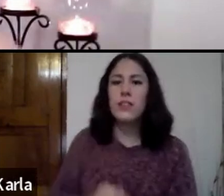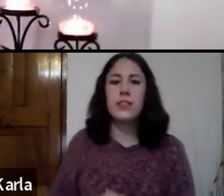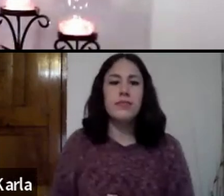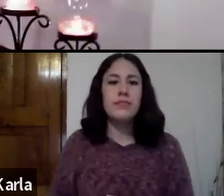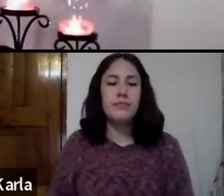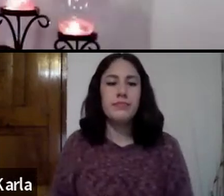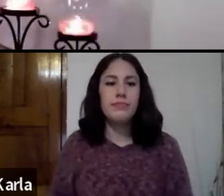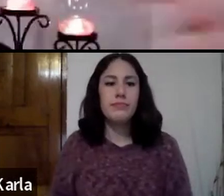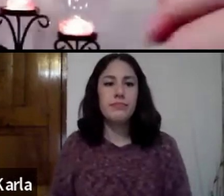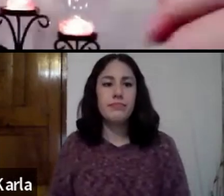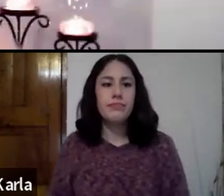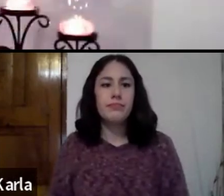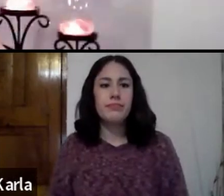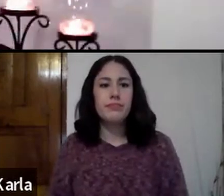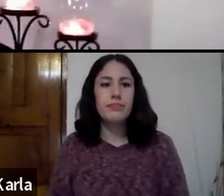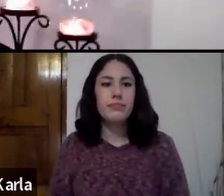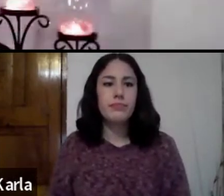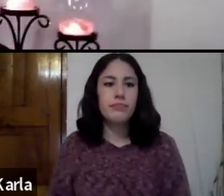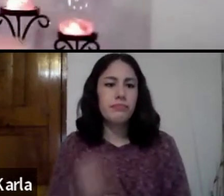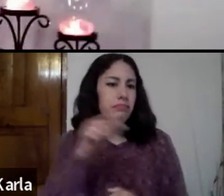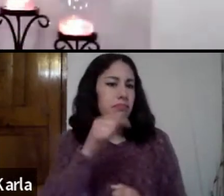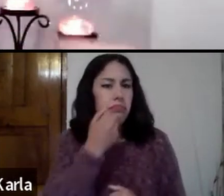en celo y que a buscarnos